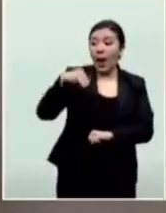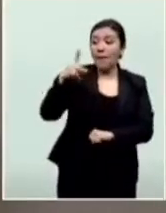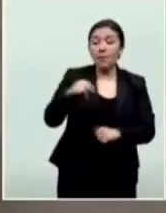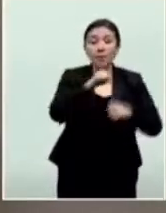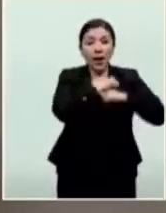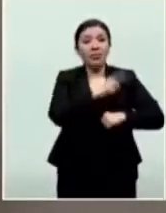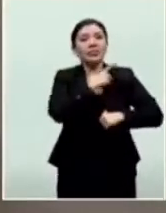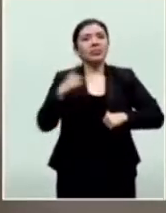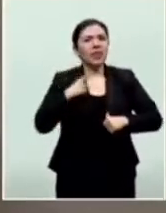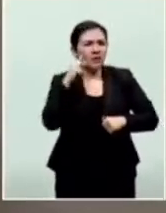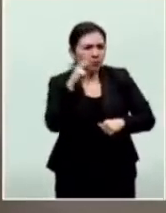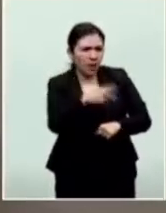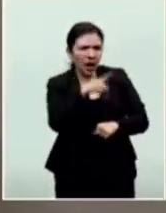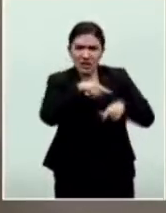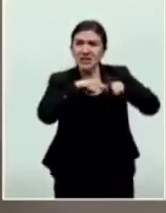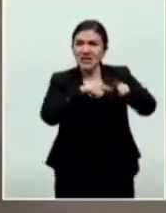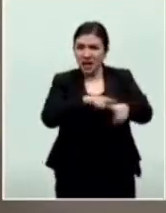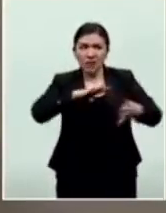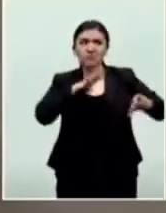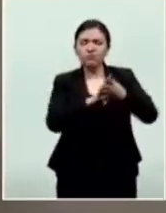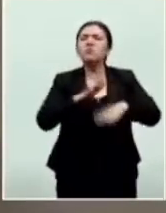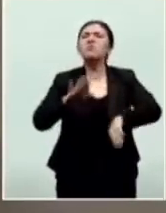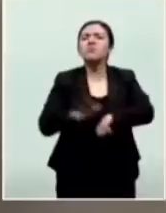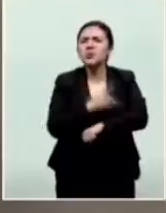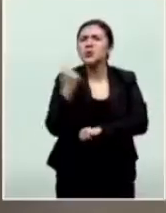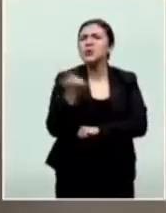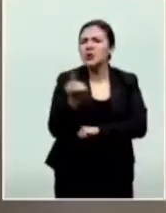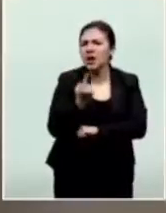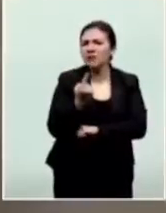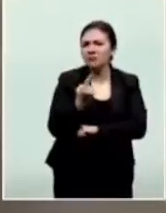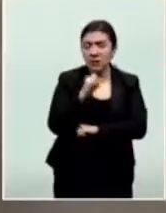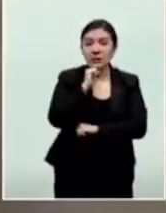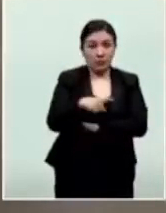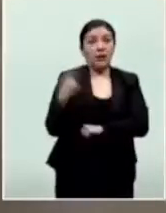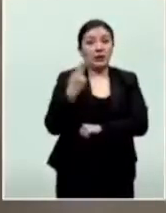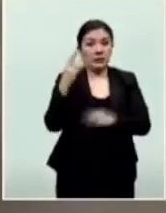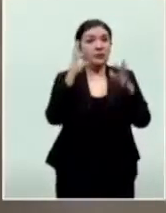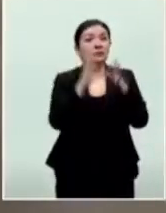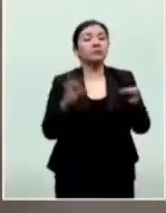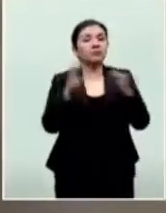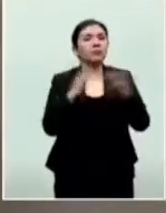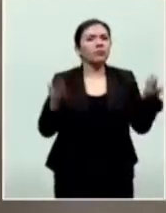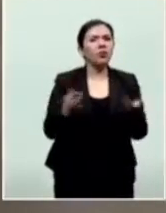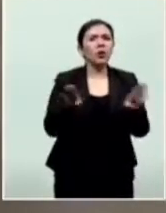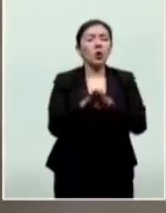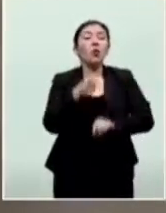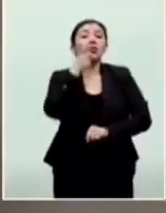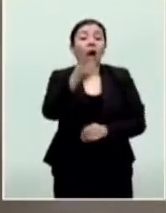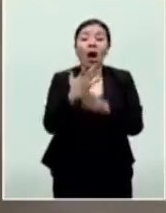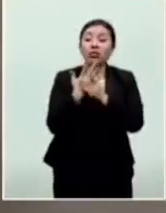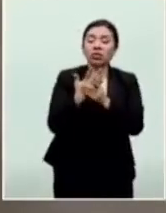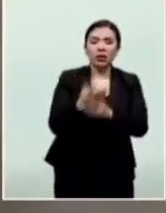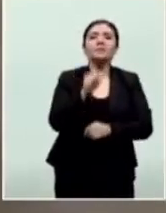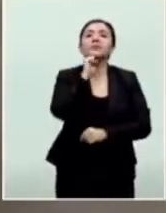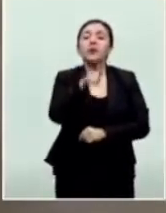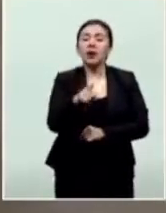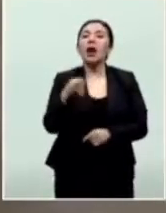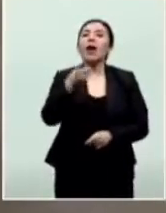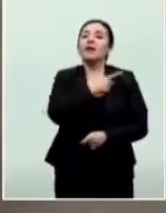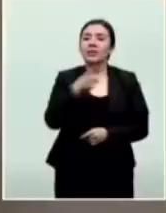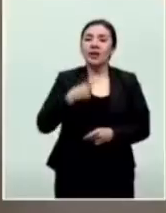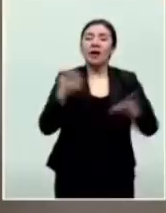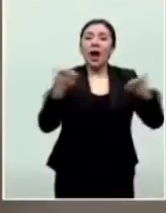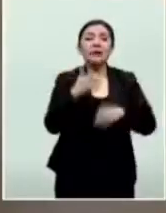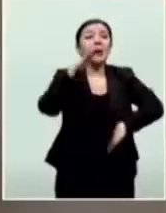se justifica que sigue esa medida y también que acreditar, no solo decirlo, que efectivamente